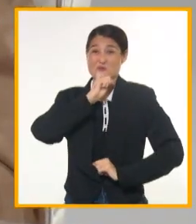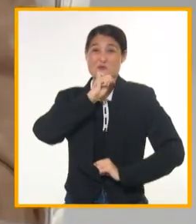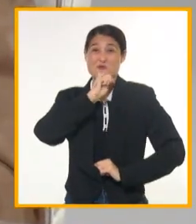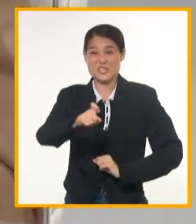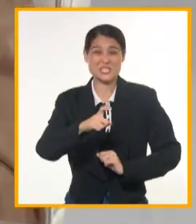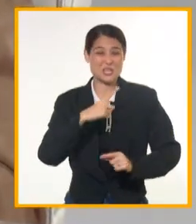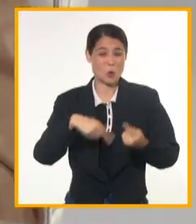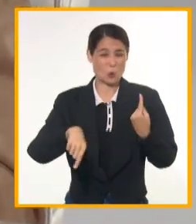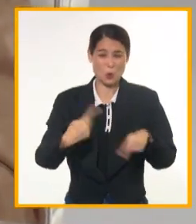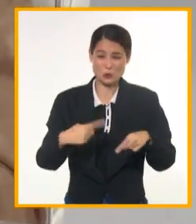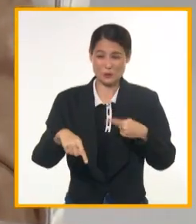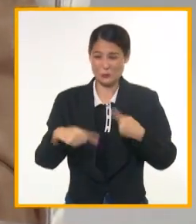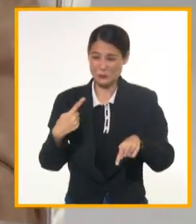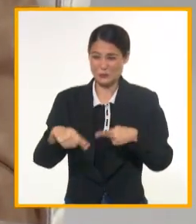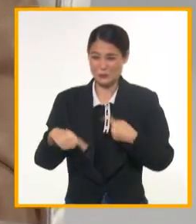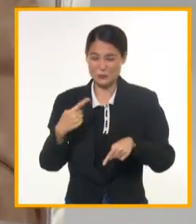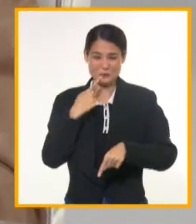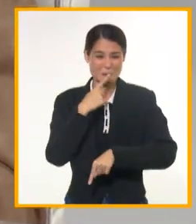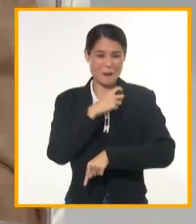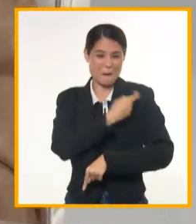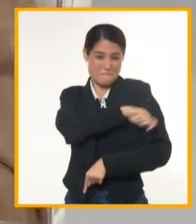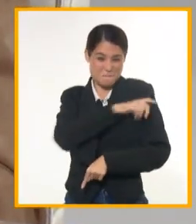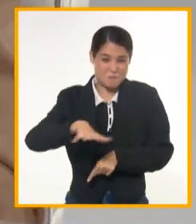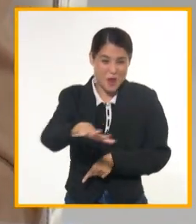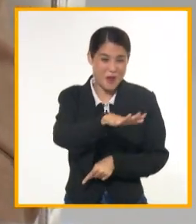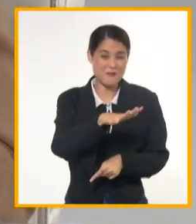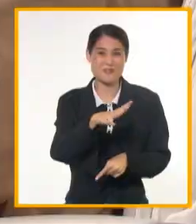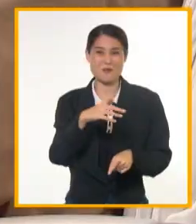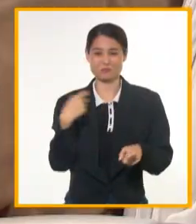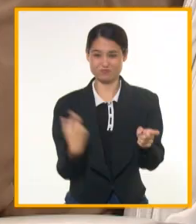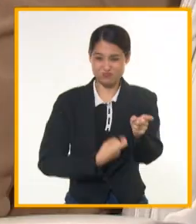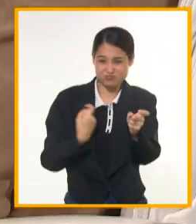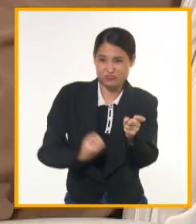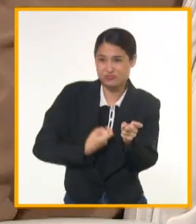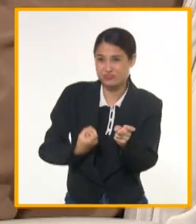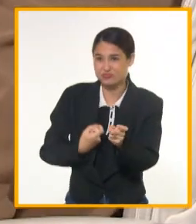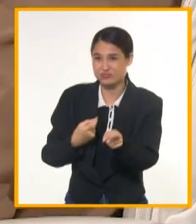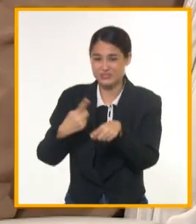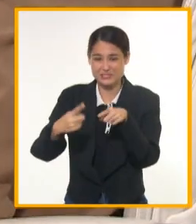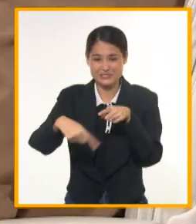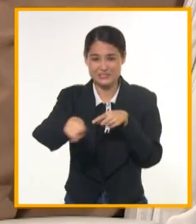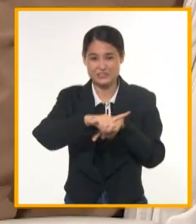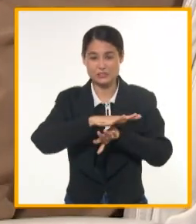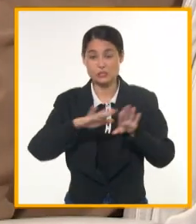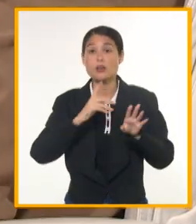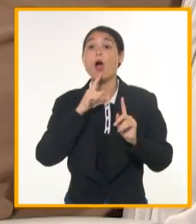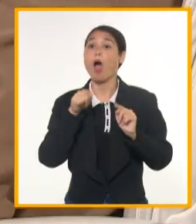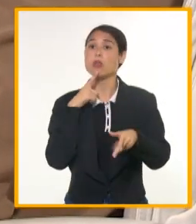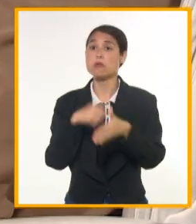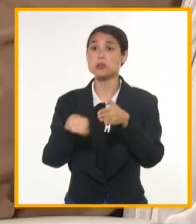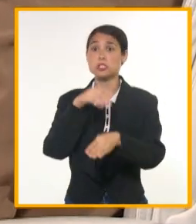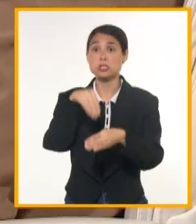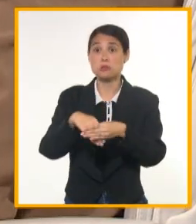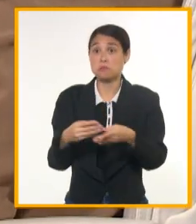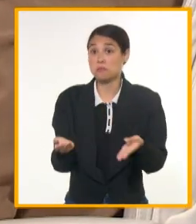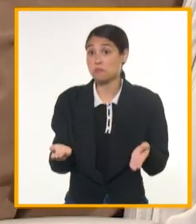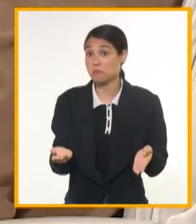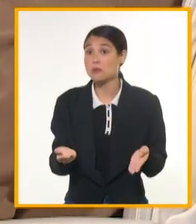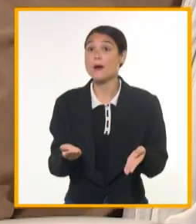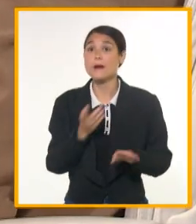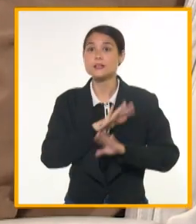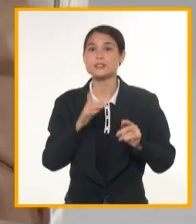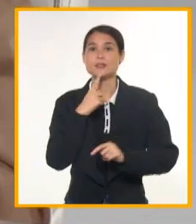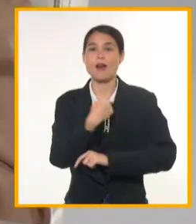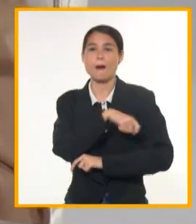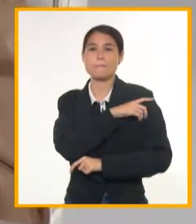población ucraniana, porque era población ucraniana de lengua o étnicamente rusa, pero población ucraniana,